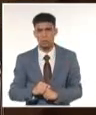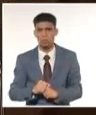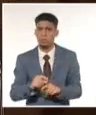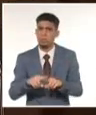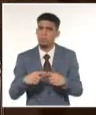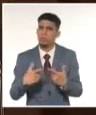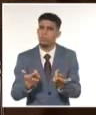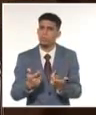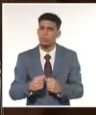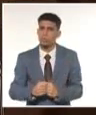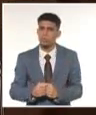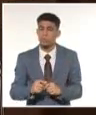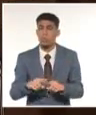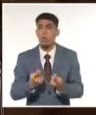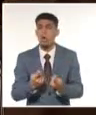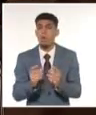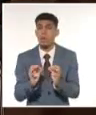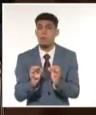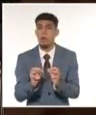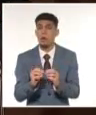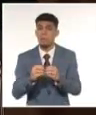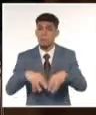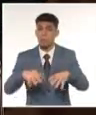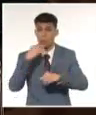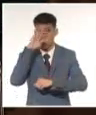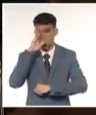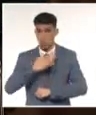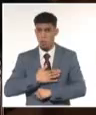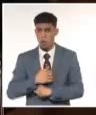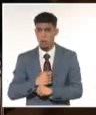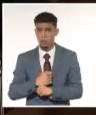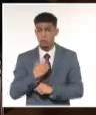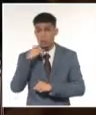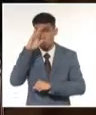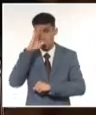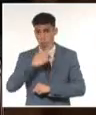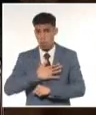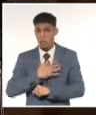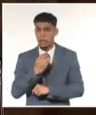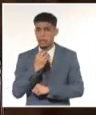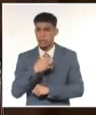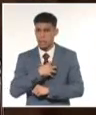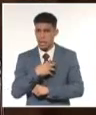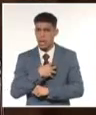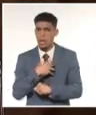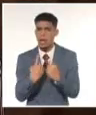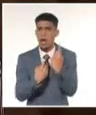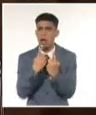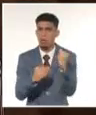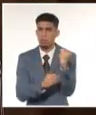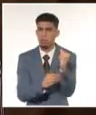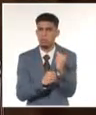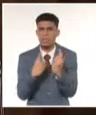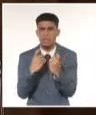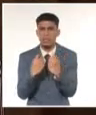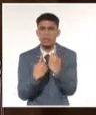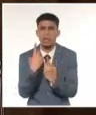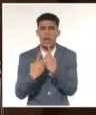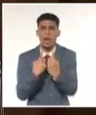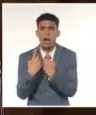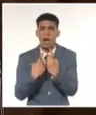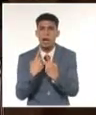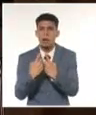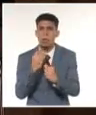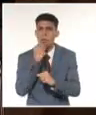las dificultades? ¿Tenemos o no tenemos potencialidades? ¿Qué hace falta para movilizar la fuerza y